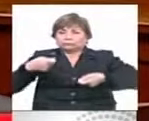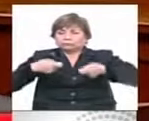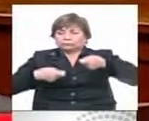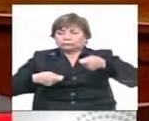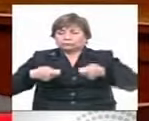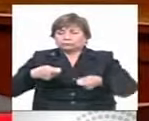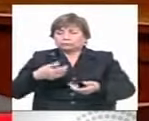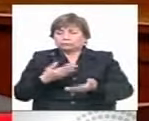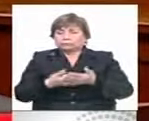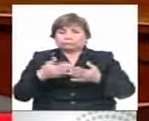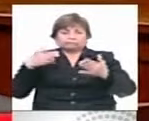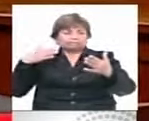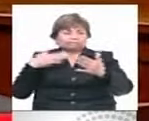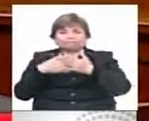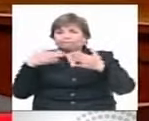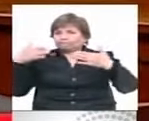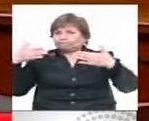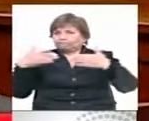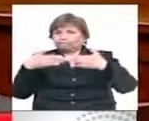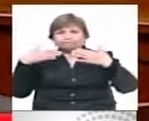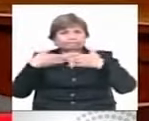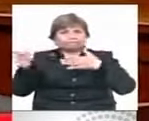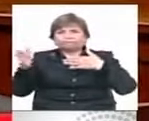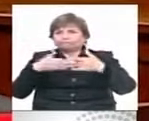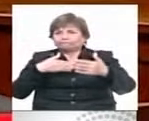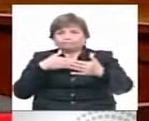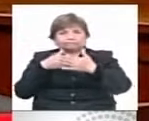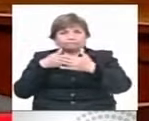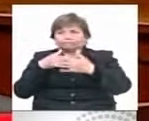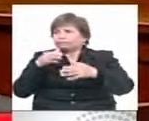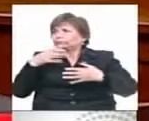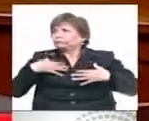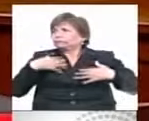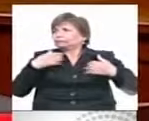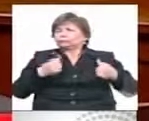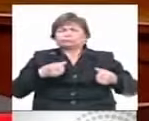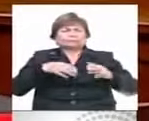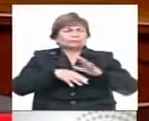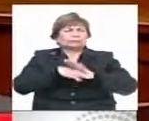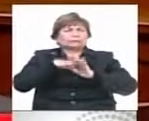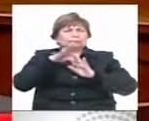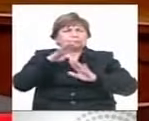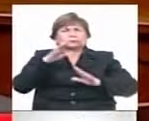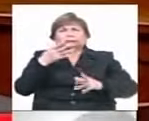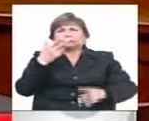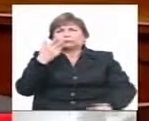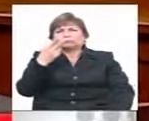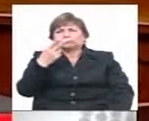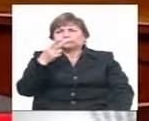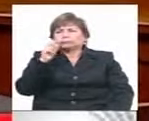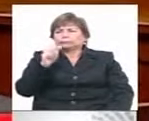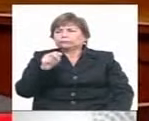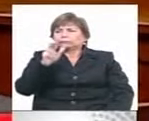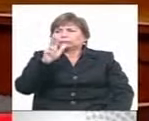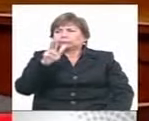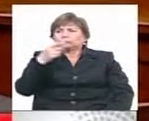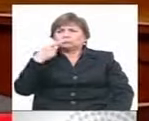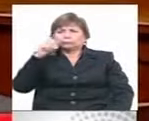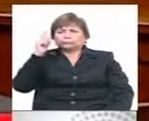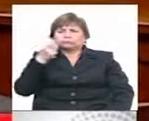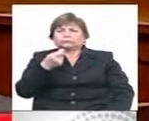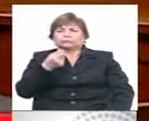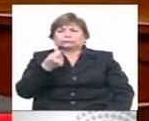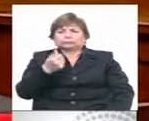a cerrar la brecha de infraestructura en salud por un monto mayor a los 2.3 millones de